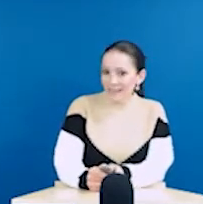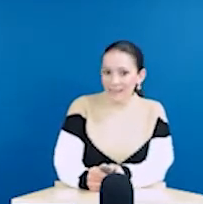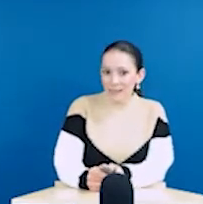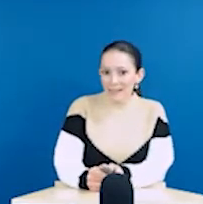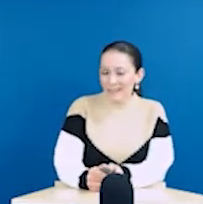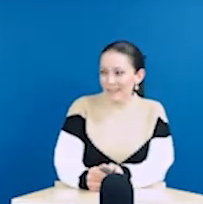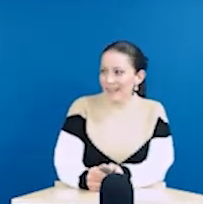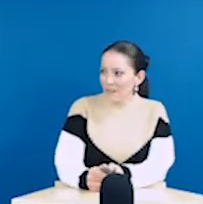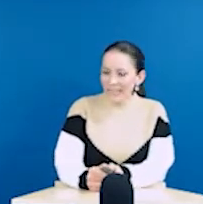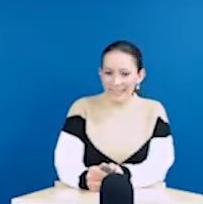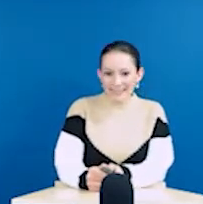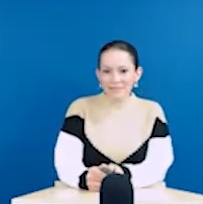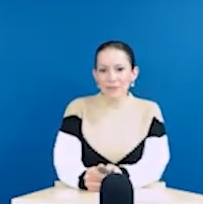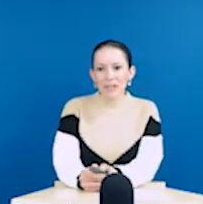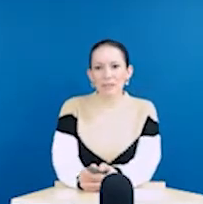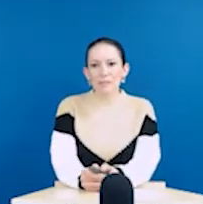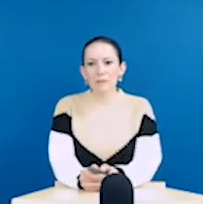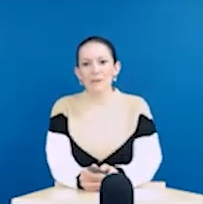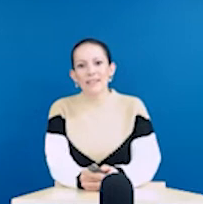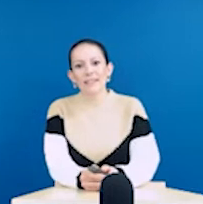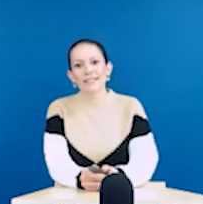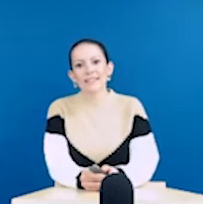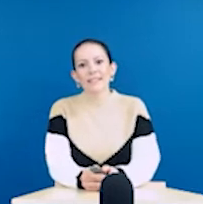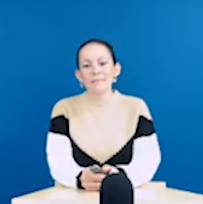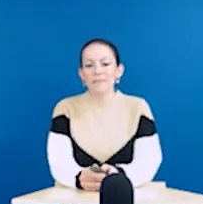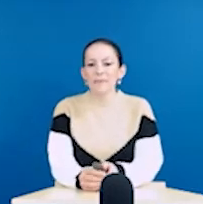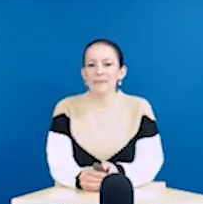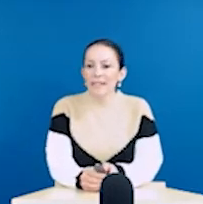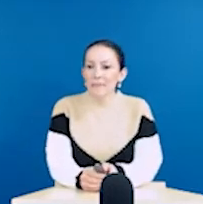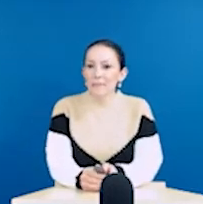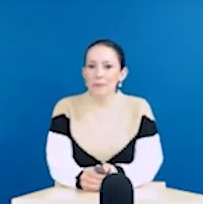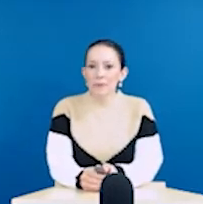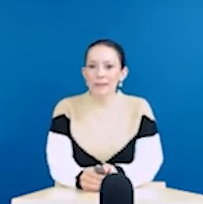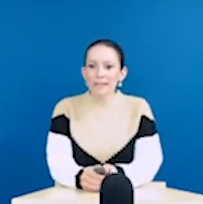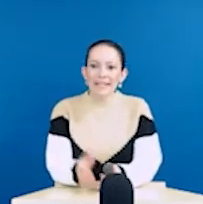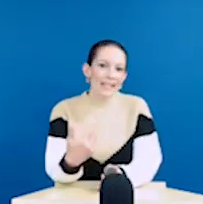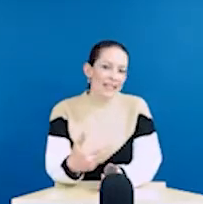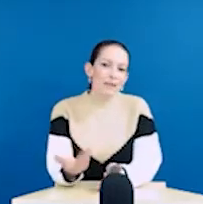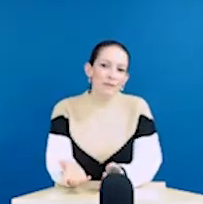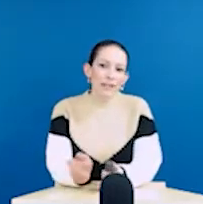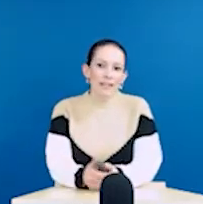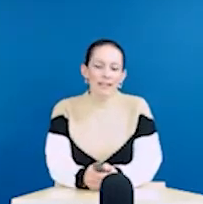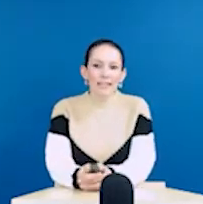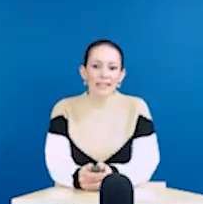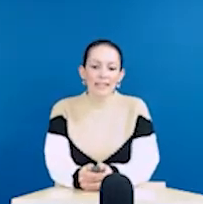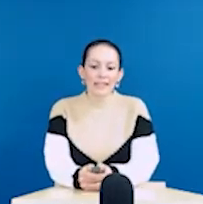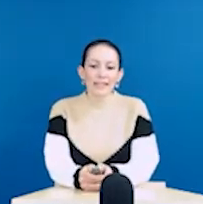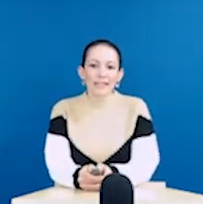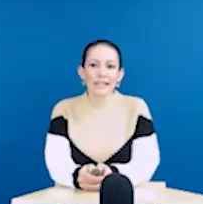Segundo, quisiera que también agradecerle a la jefe Clara por darme la oportunidad de estar acá y por creer y